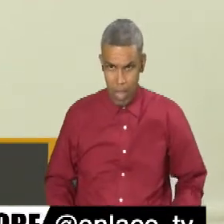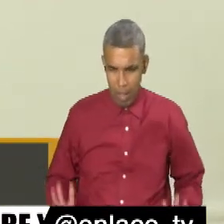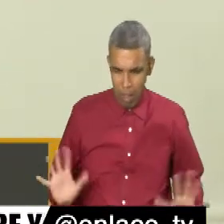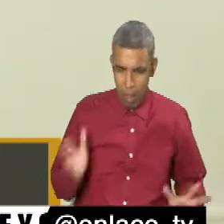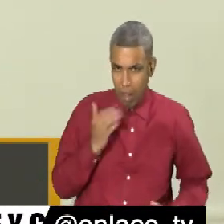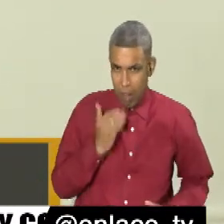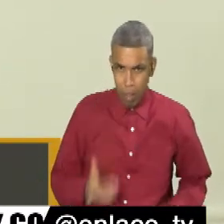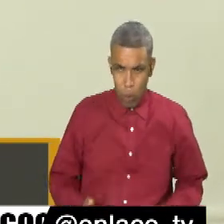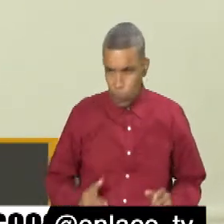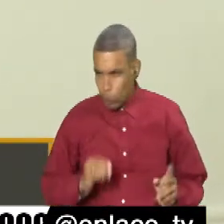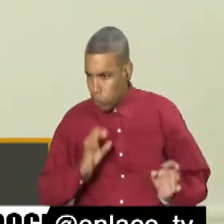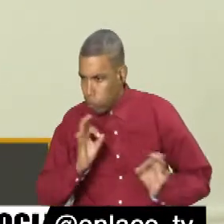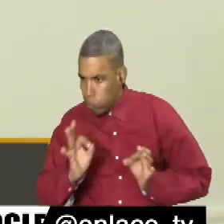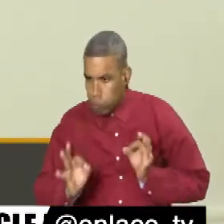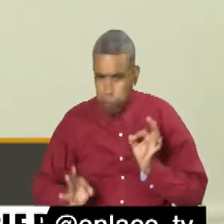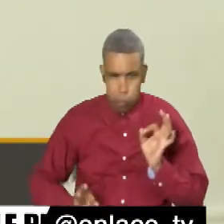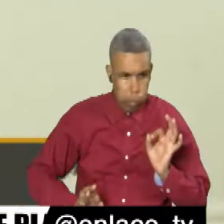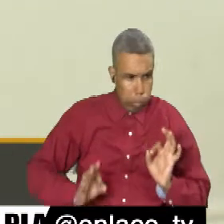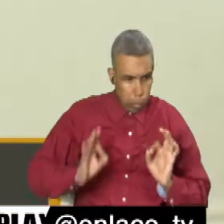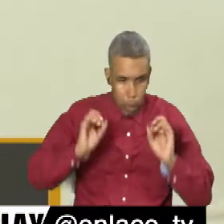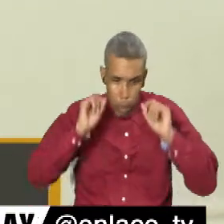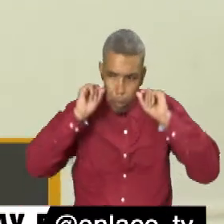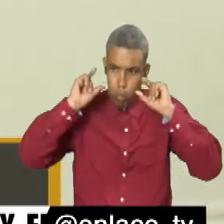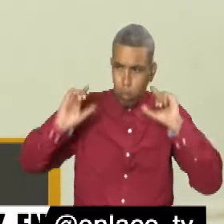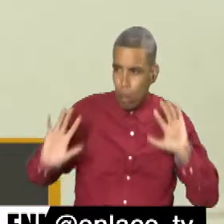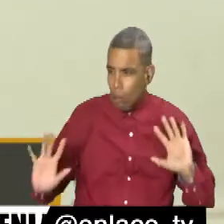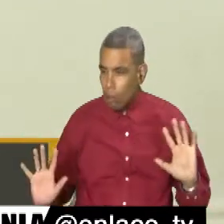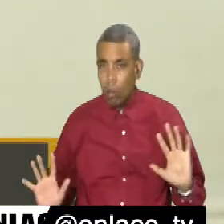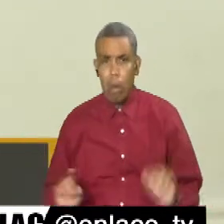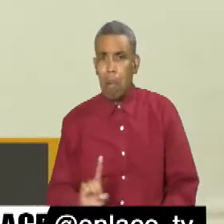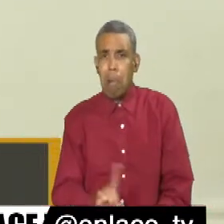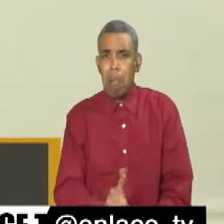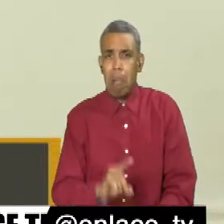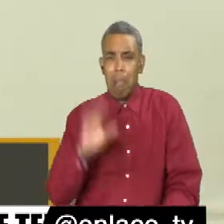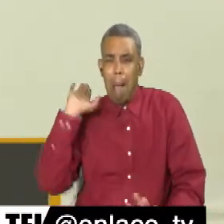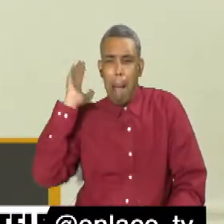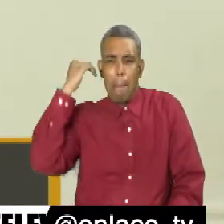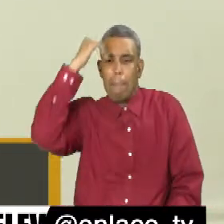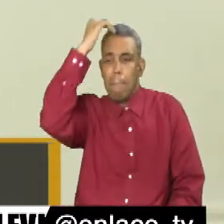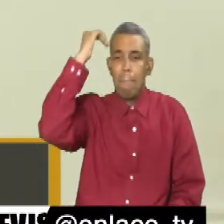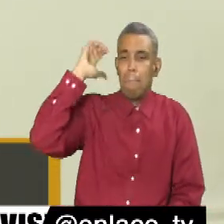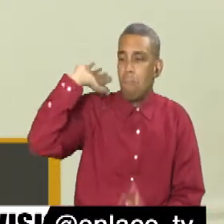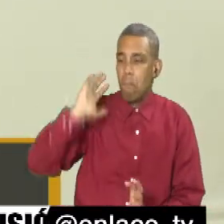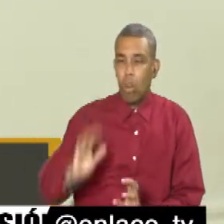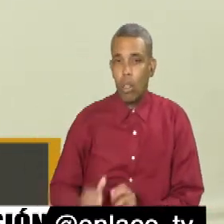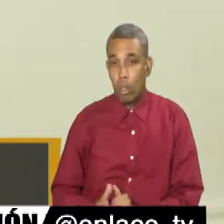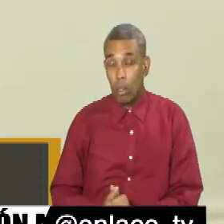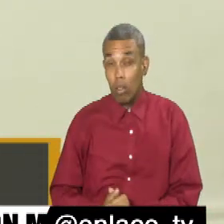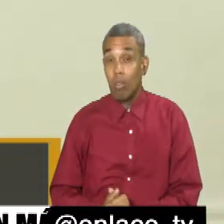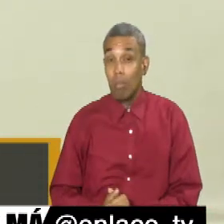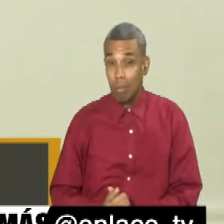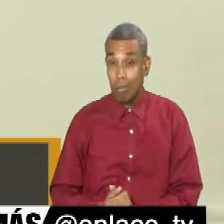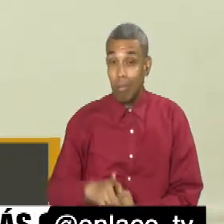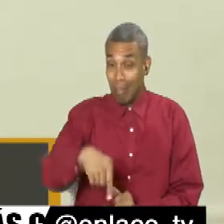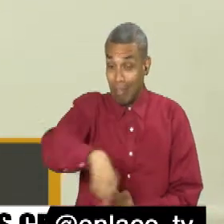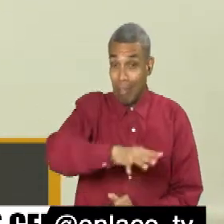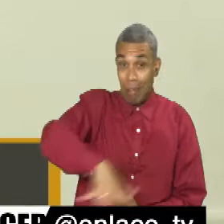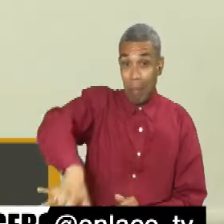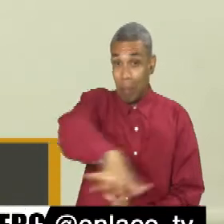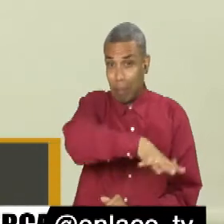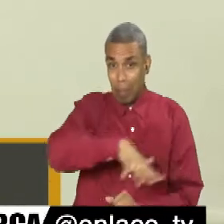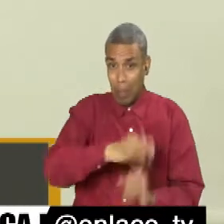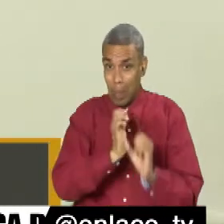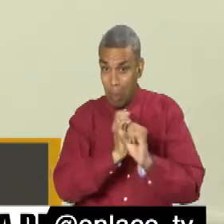En este caso puntual hay una vivienda muy cerca, la cual no sufre afectación, pero encontramos en